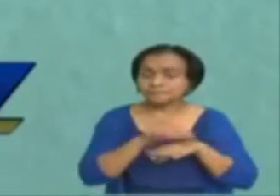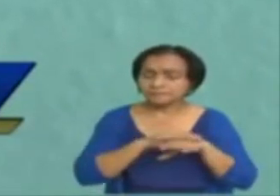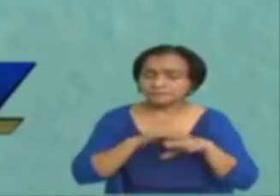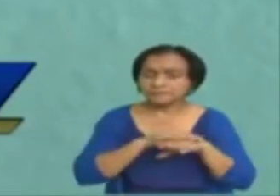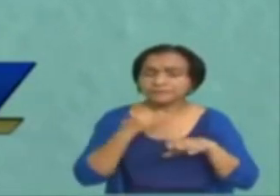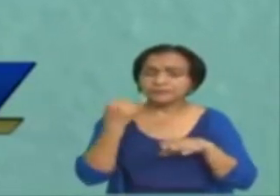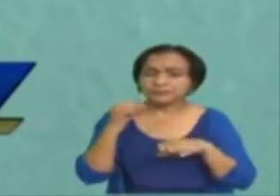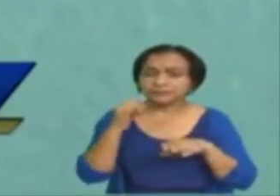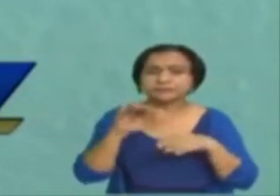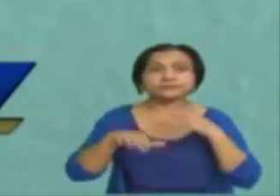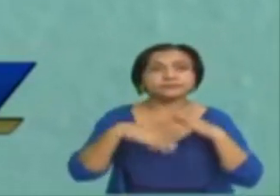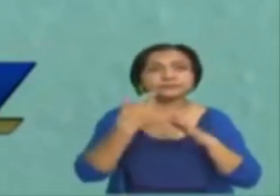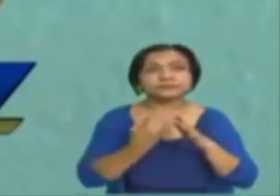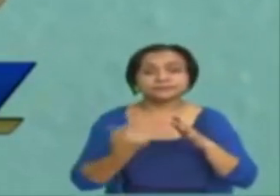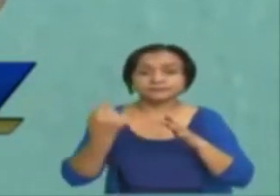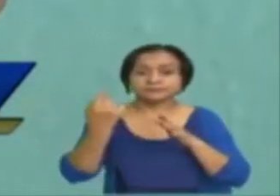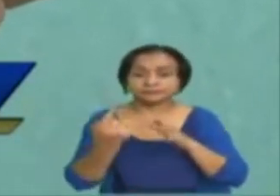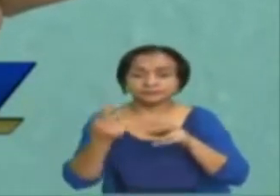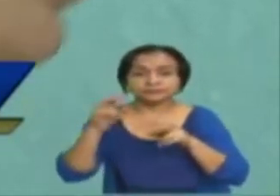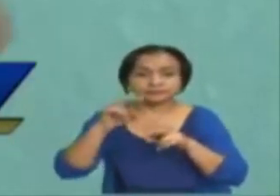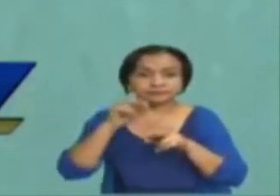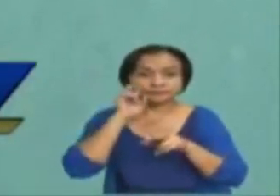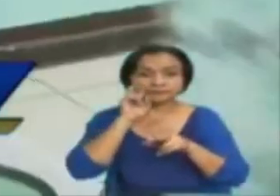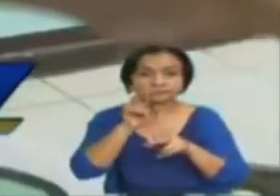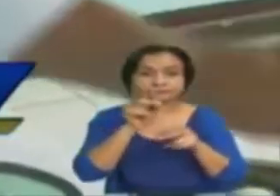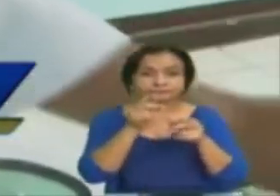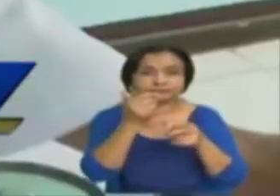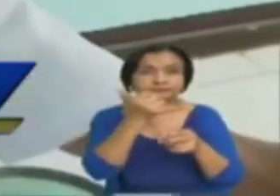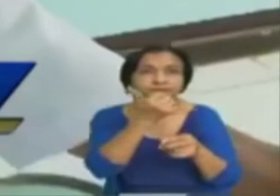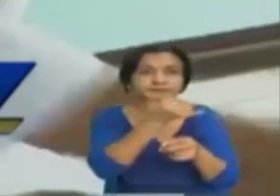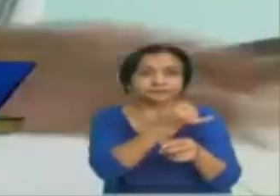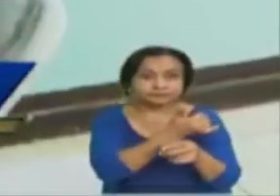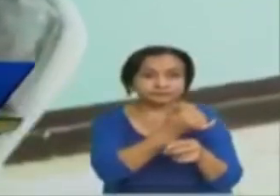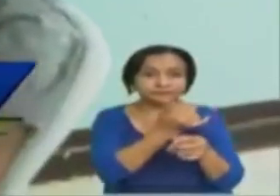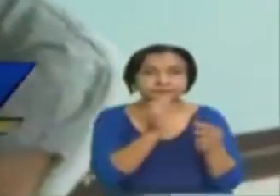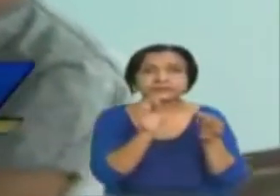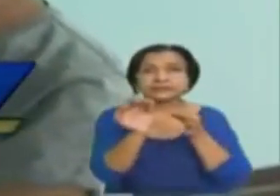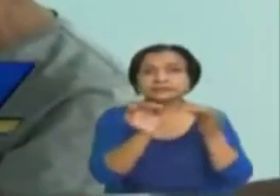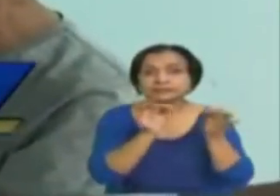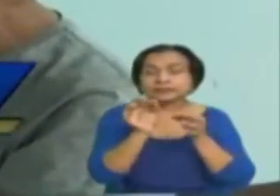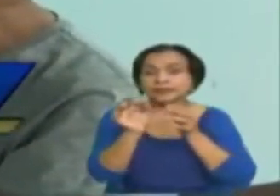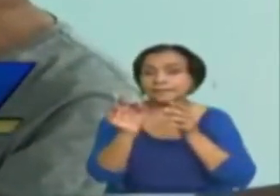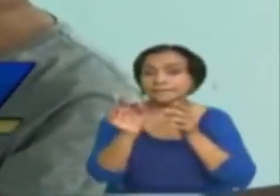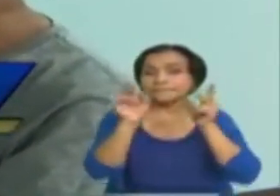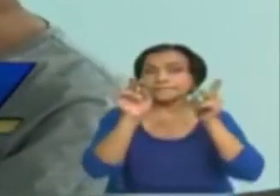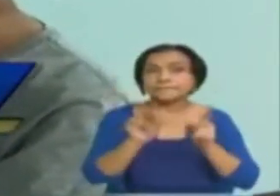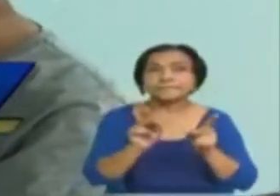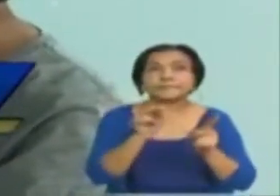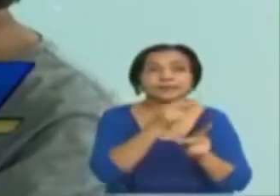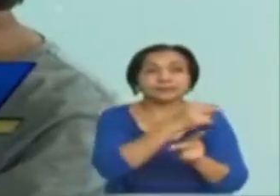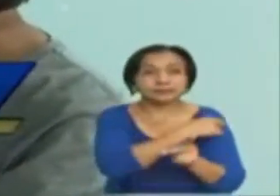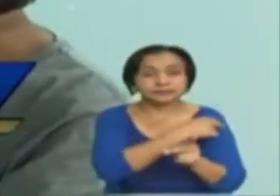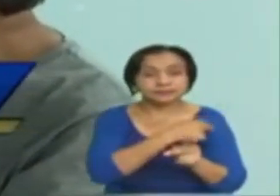ser más y más cautelosos, responsables, cuidadosos, más conscientes de que cada uno